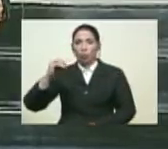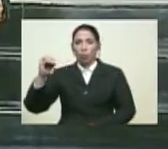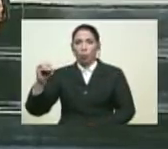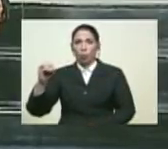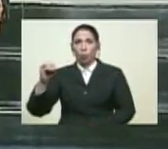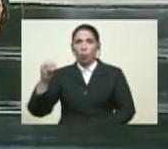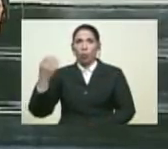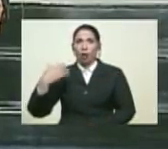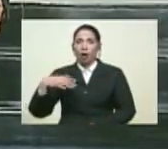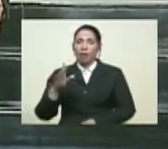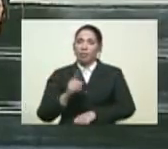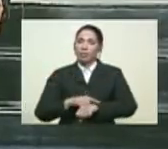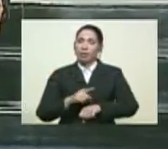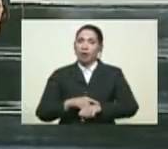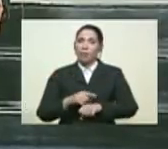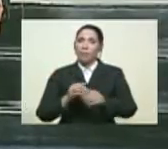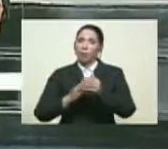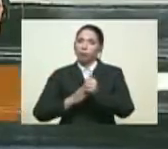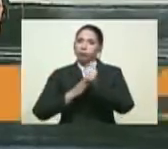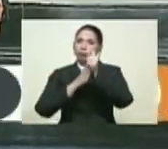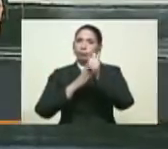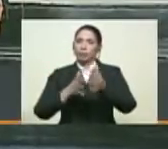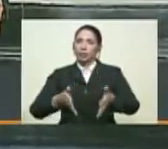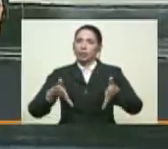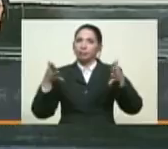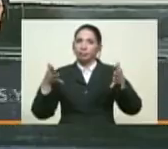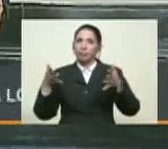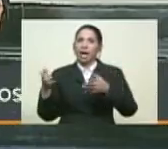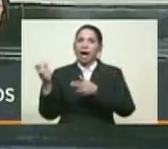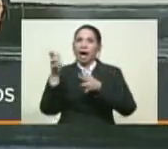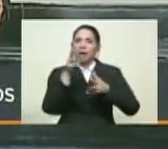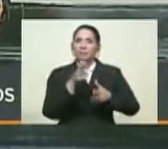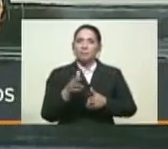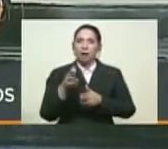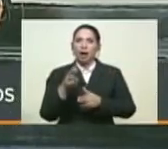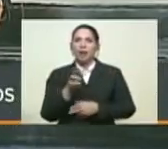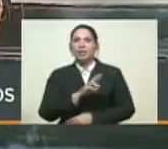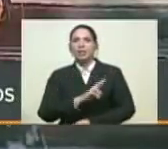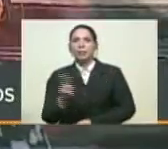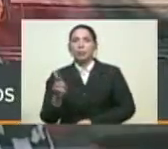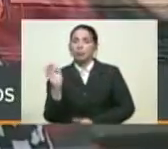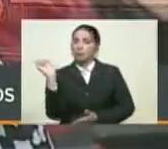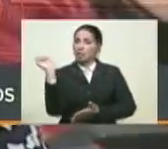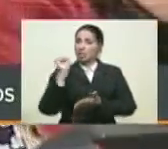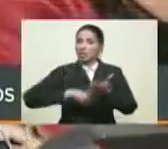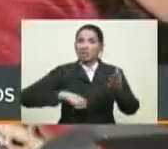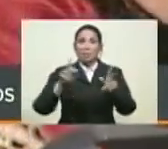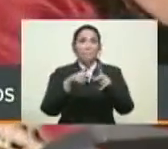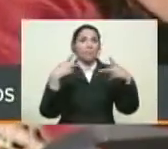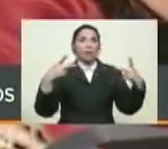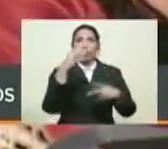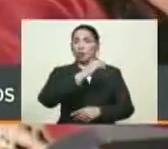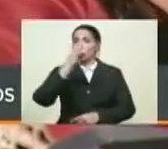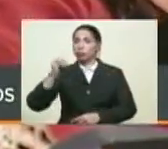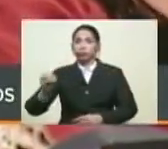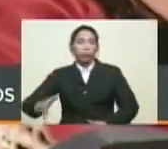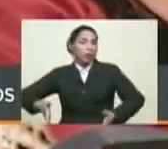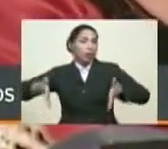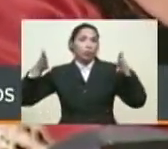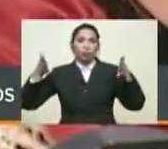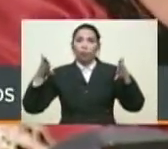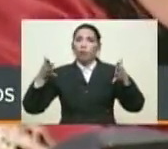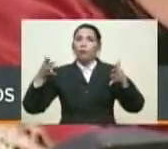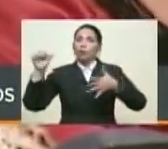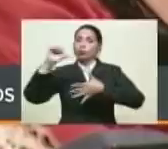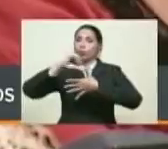y que permitió el triunfo de las armas republicanas. Sin Correo del Orinoco no hubiera habido triunfo republicano en